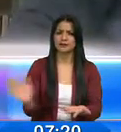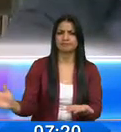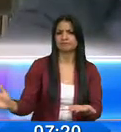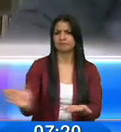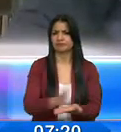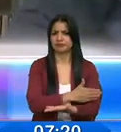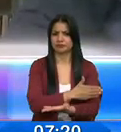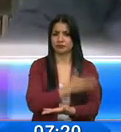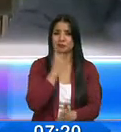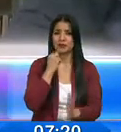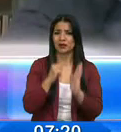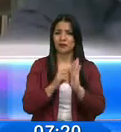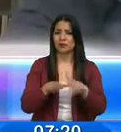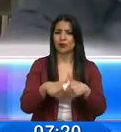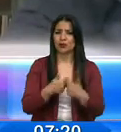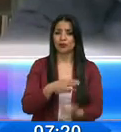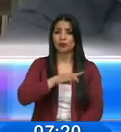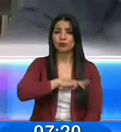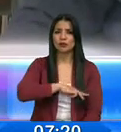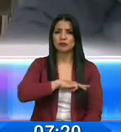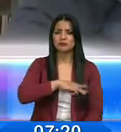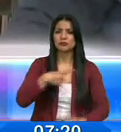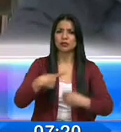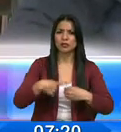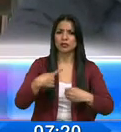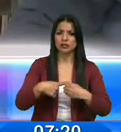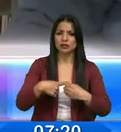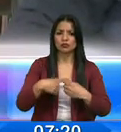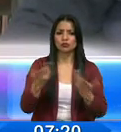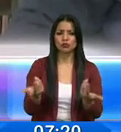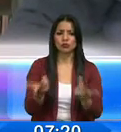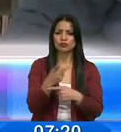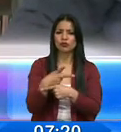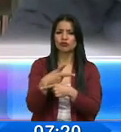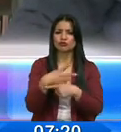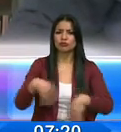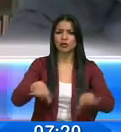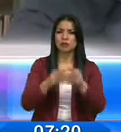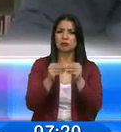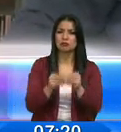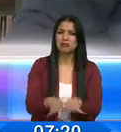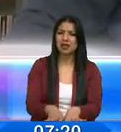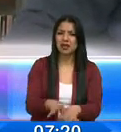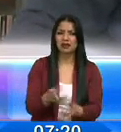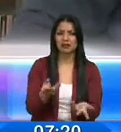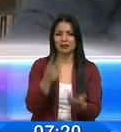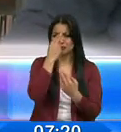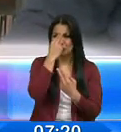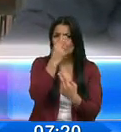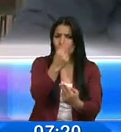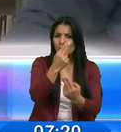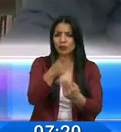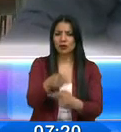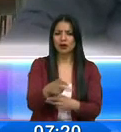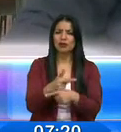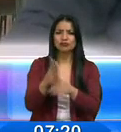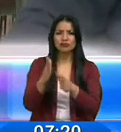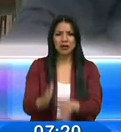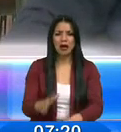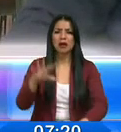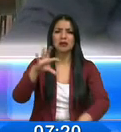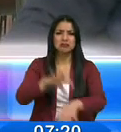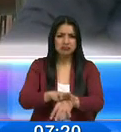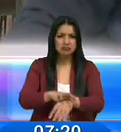se haya feudalizado la municipalidad, que haya un consejo que ha perdido todo prestigio, concejales con grillete,